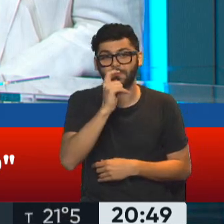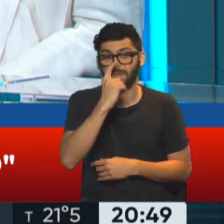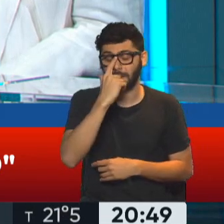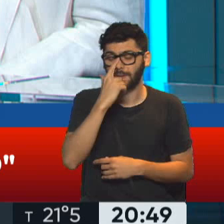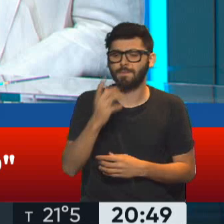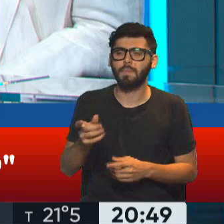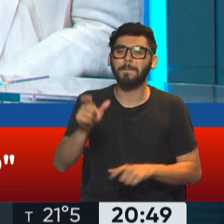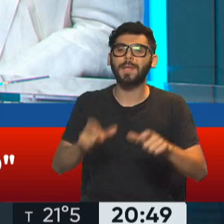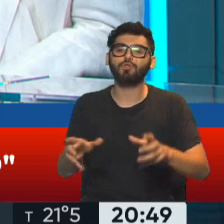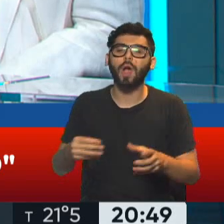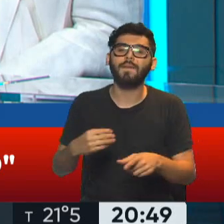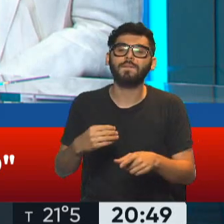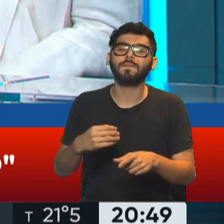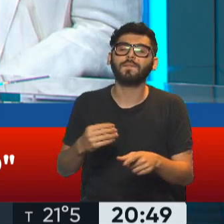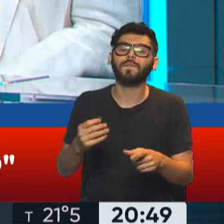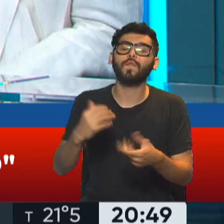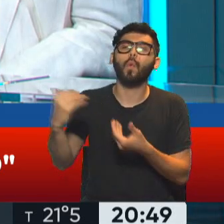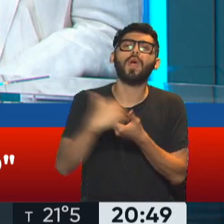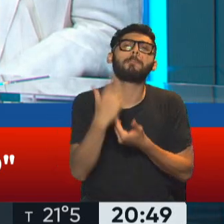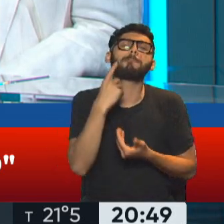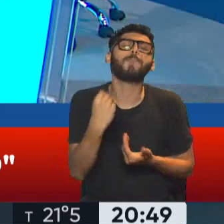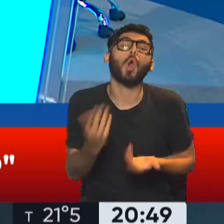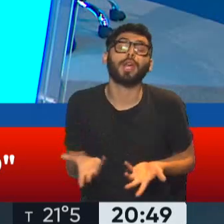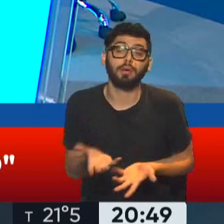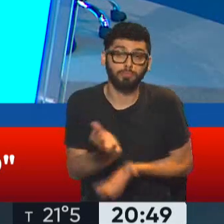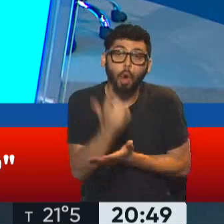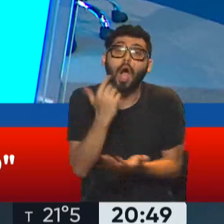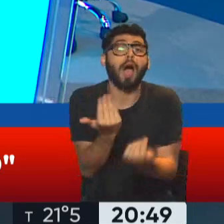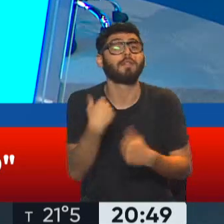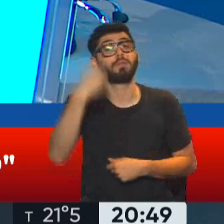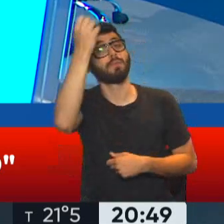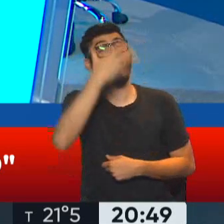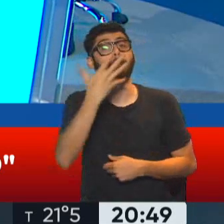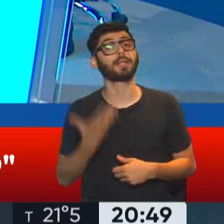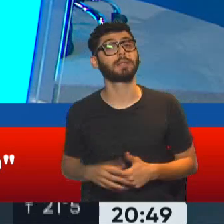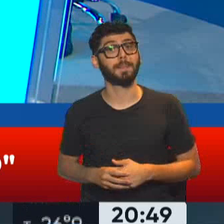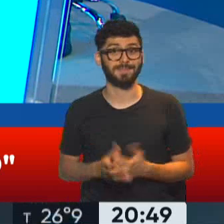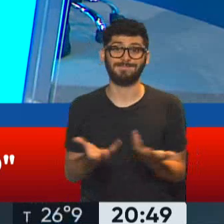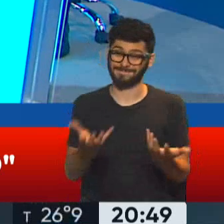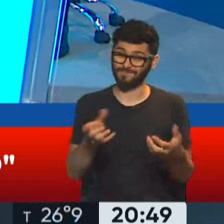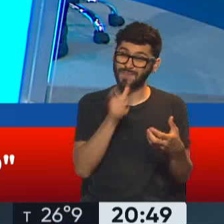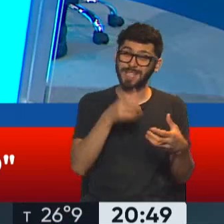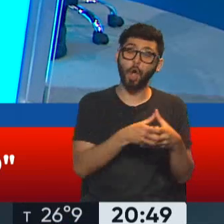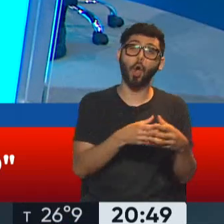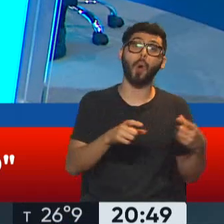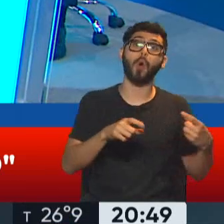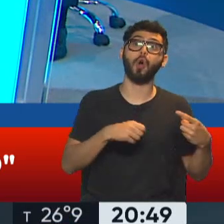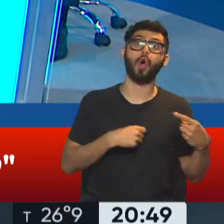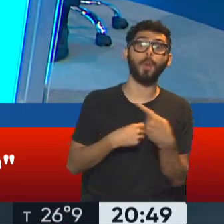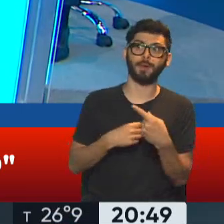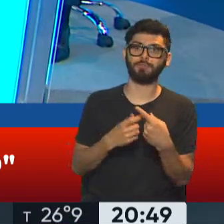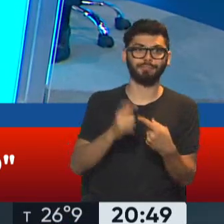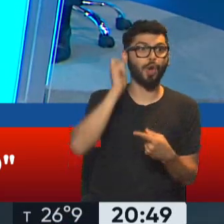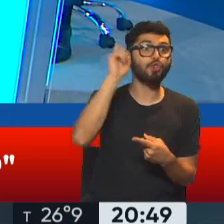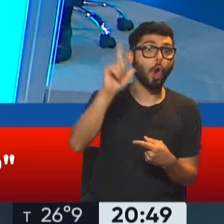Es decir, ¿por qué tengo que ir a votar? Me tienen que venir a convencer de que es importante las PASO. Yo creo que la coalición opositora eso lo logró, que es